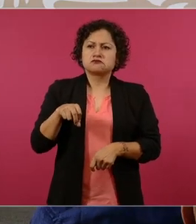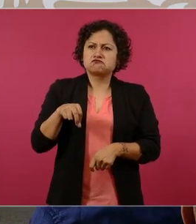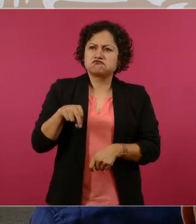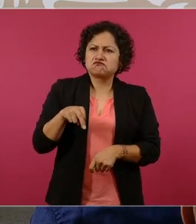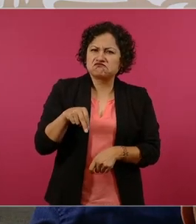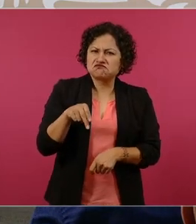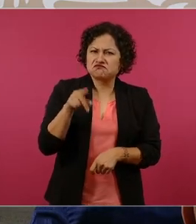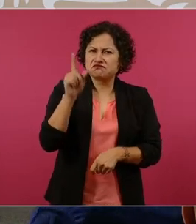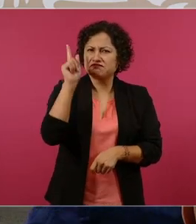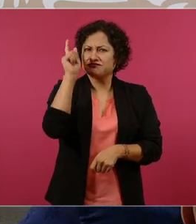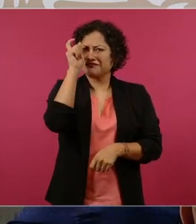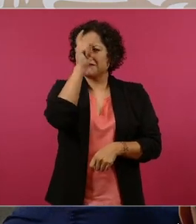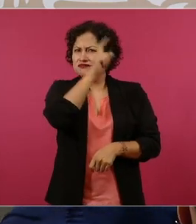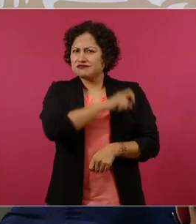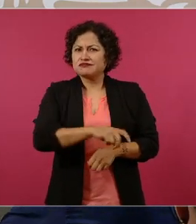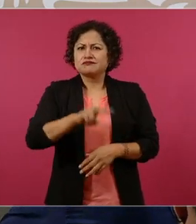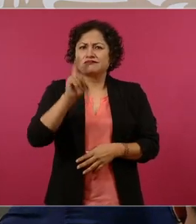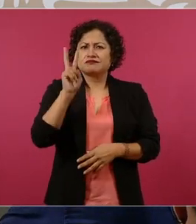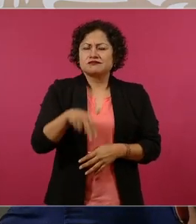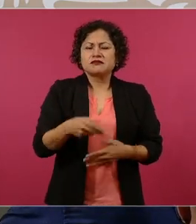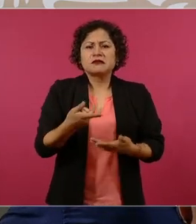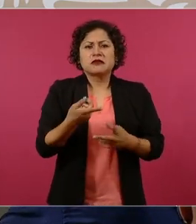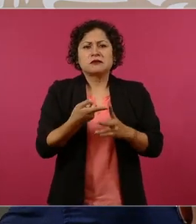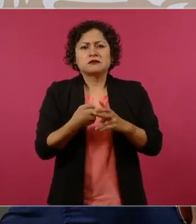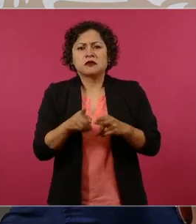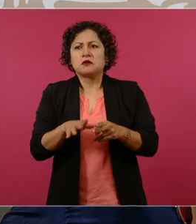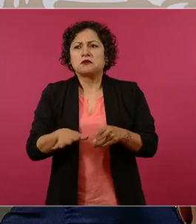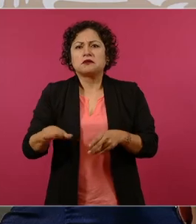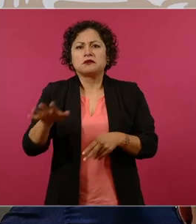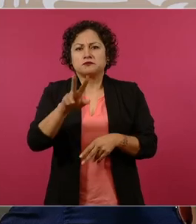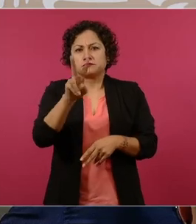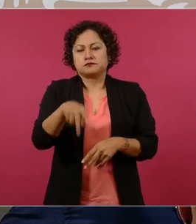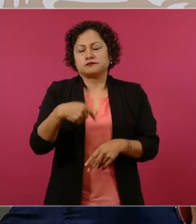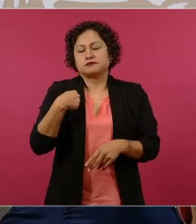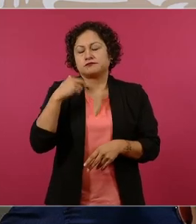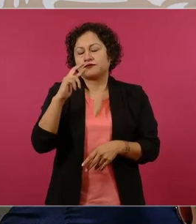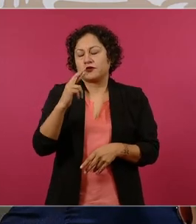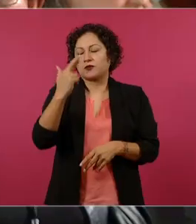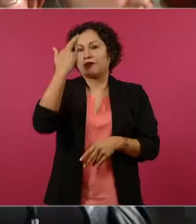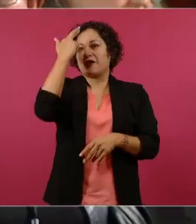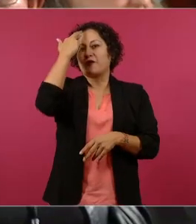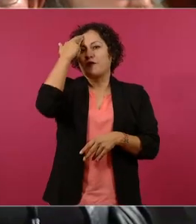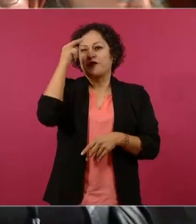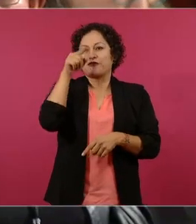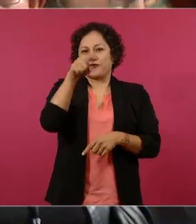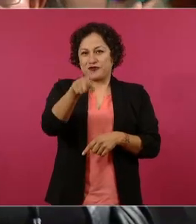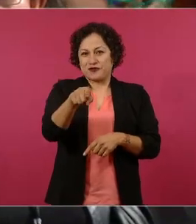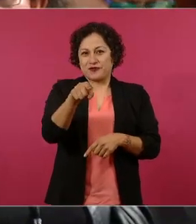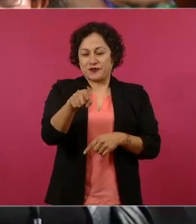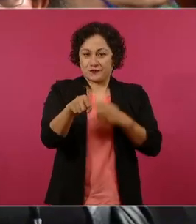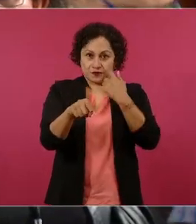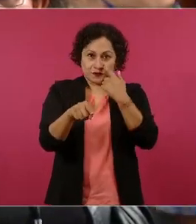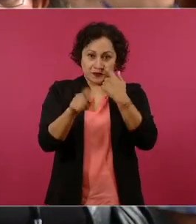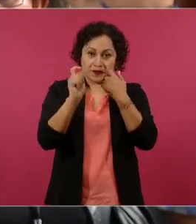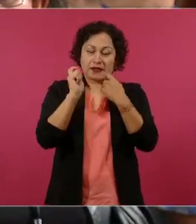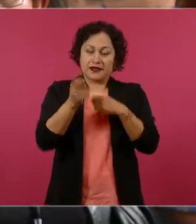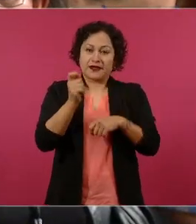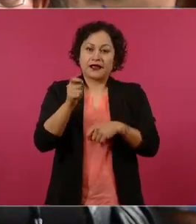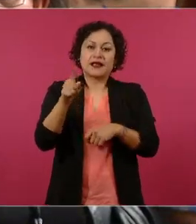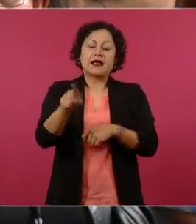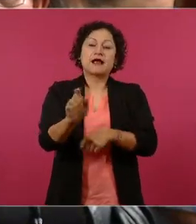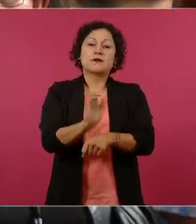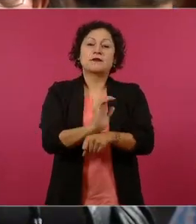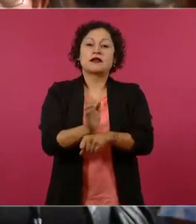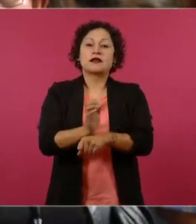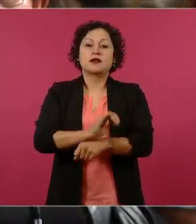eh apenas ahí como me acordé del hipopótamo de de de yumanji porque unos